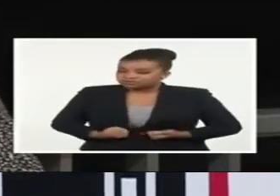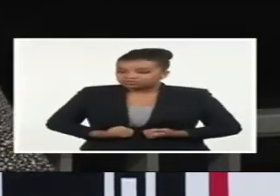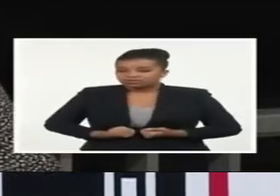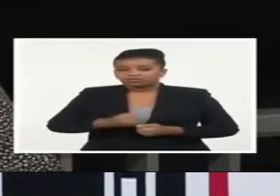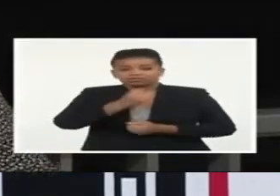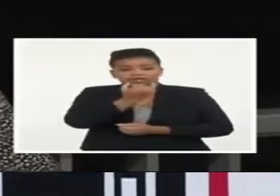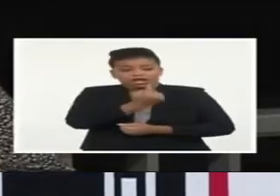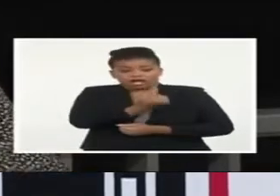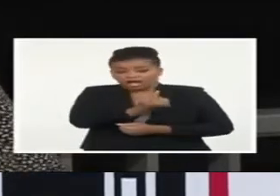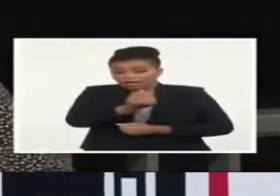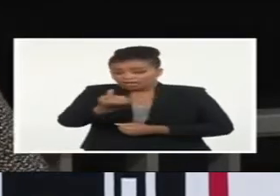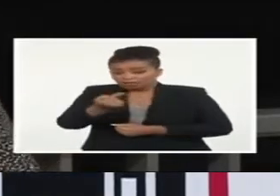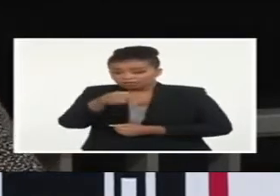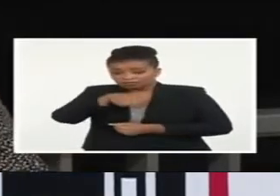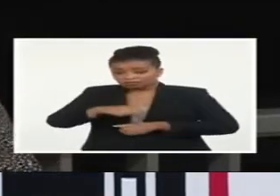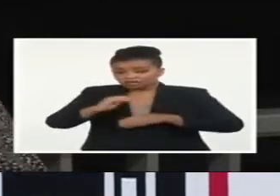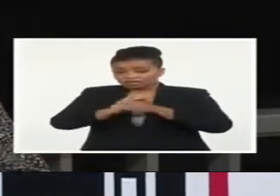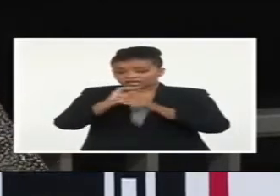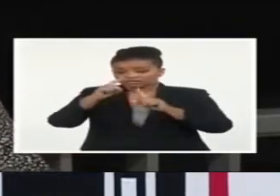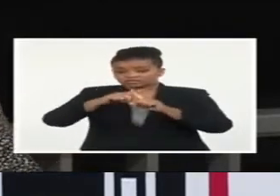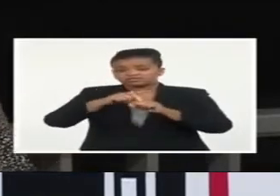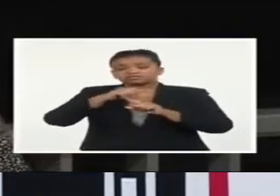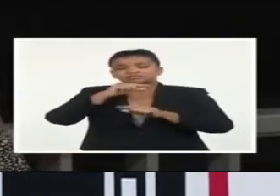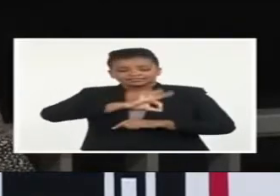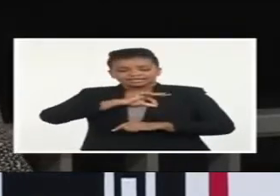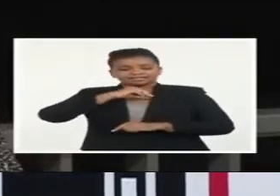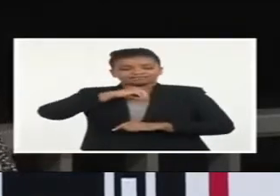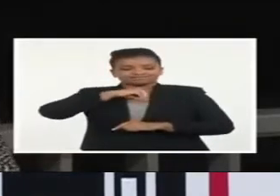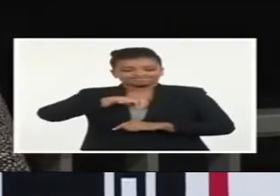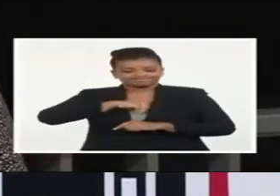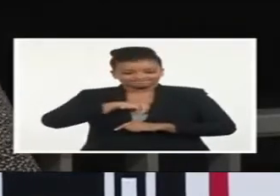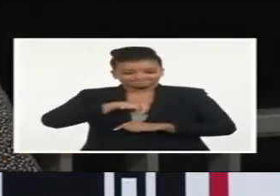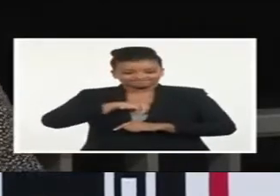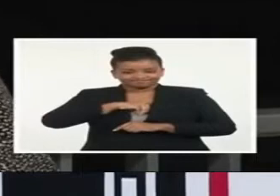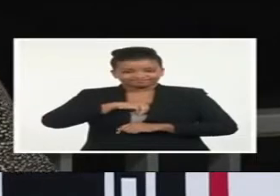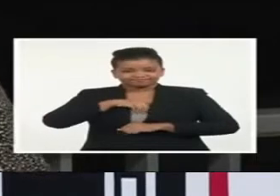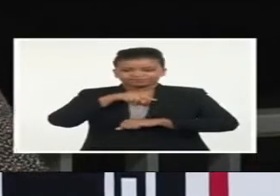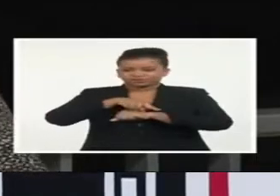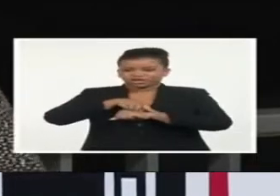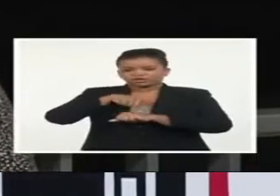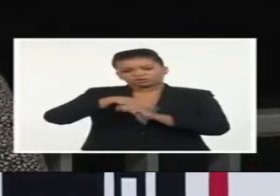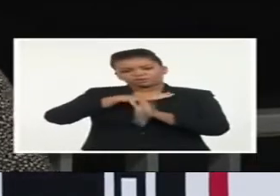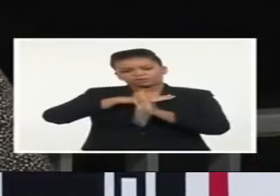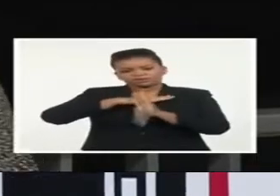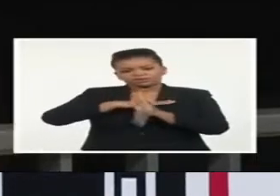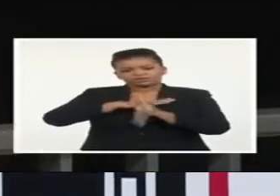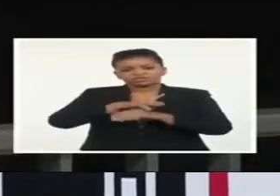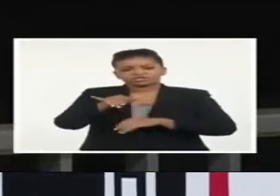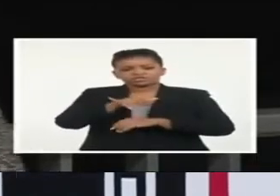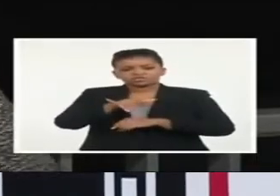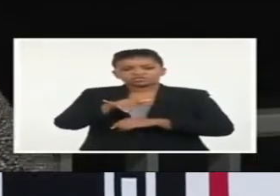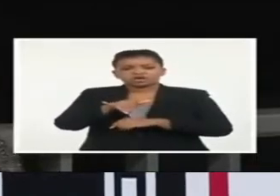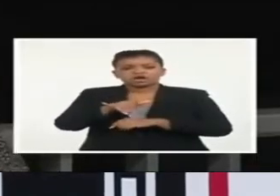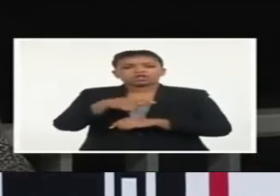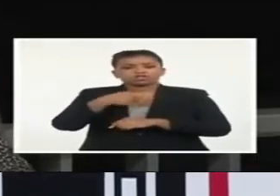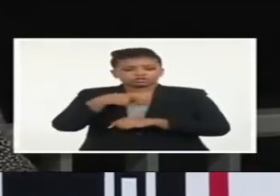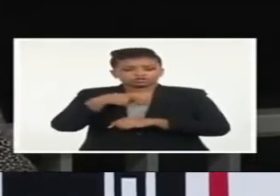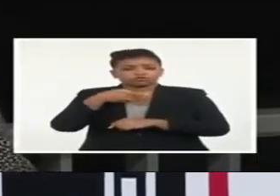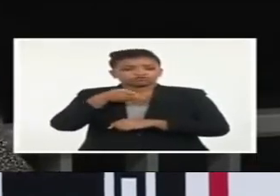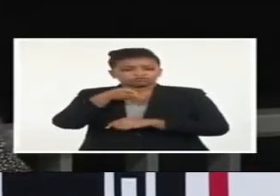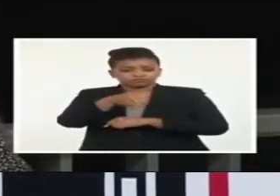a cabezas de arriba. Porque es dinero del pueblo cubano.